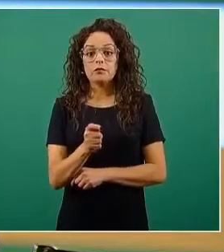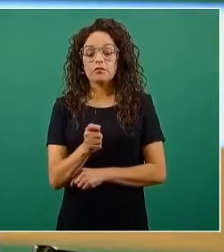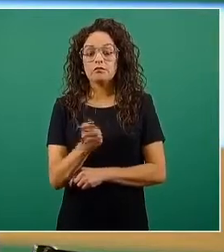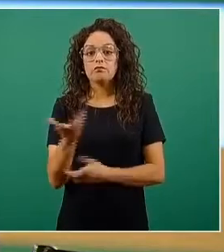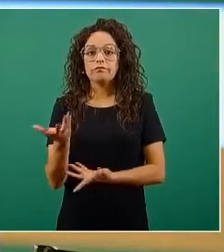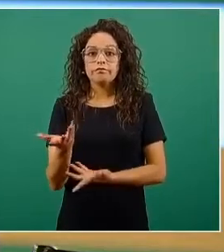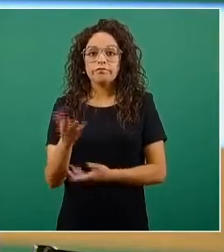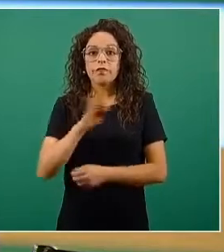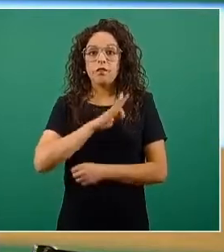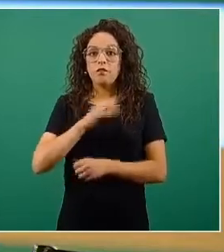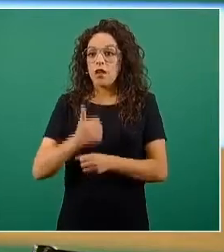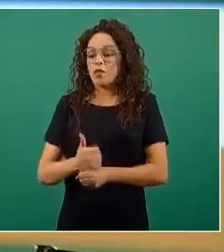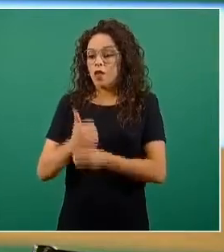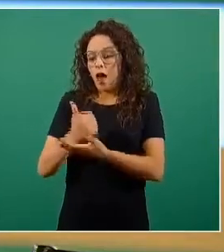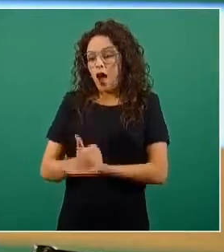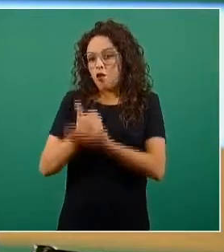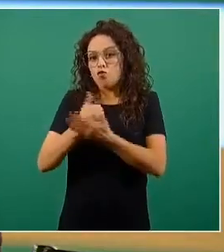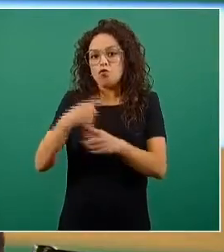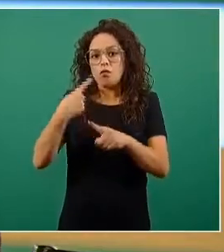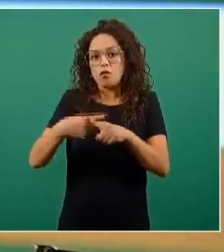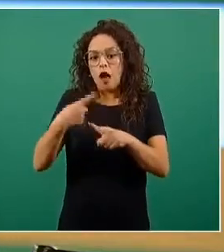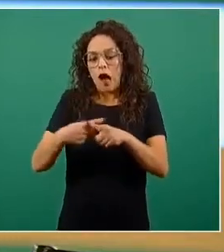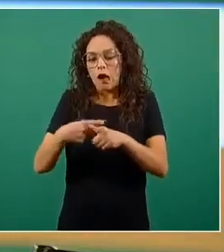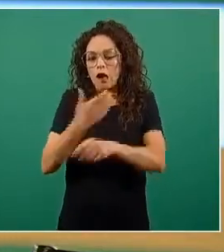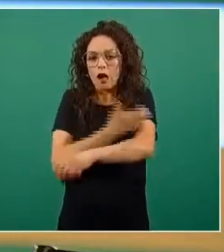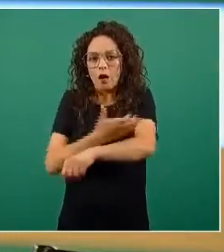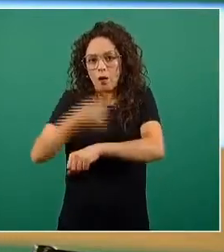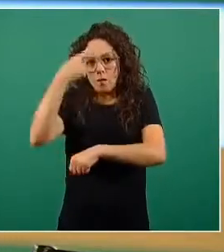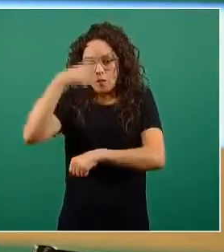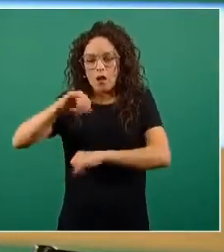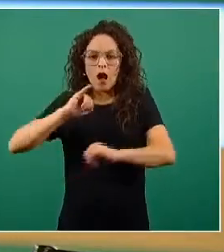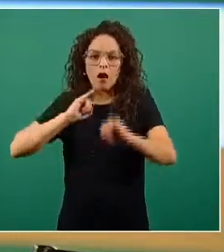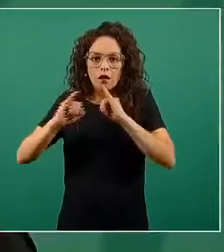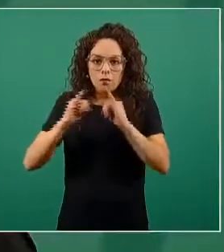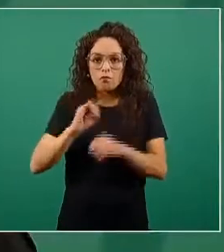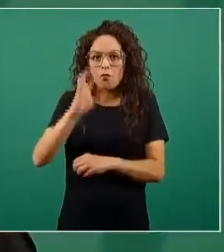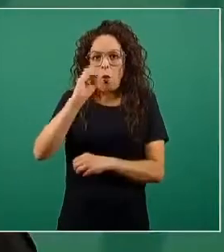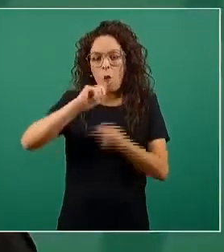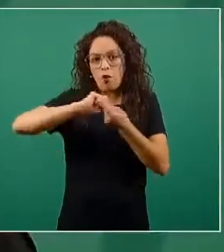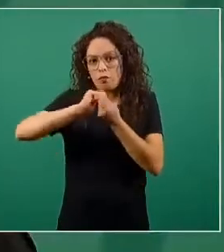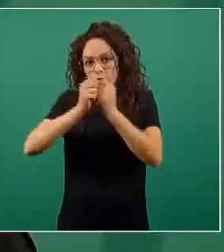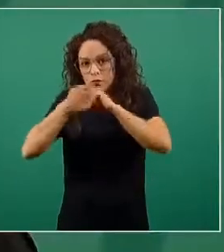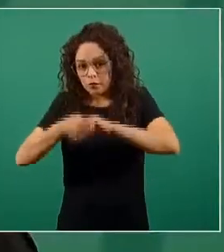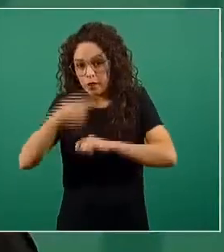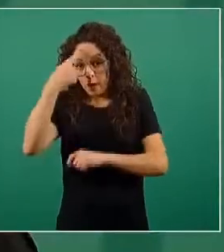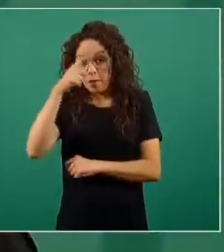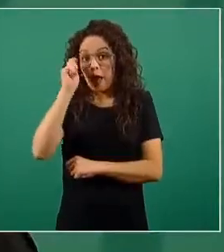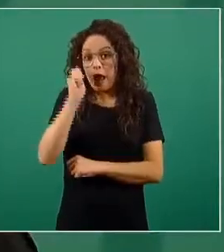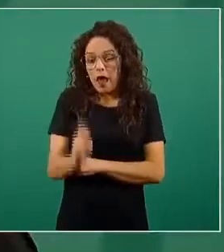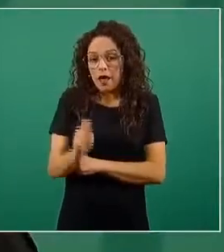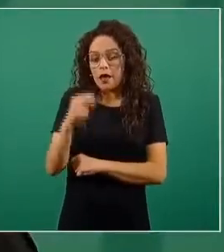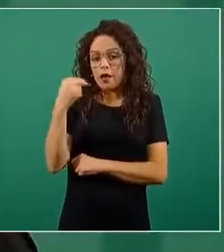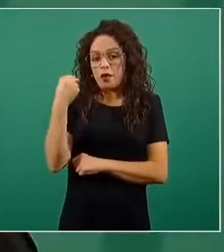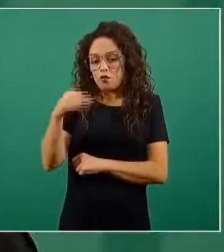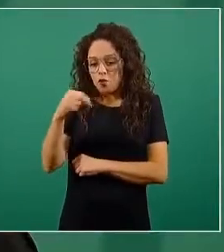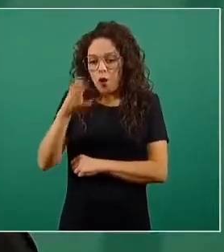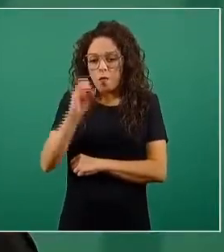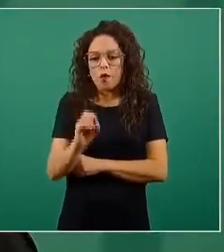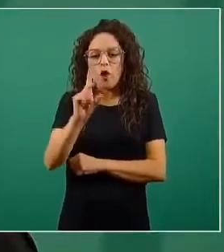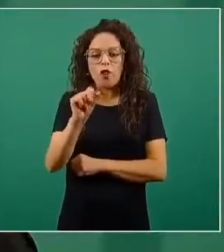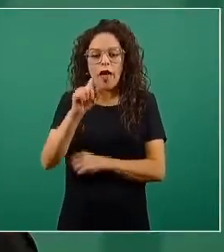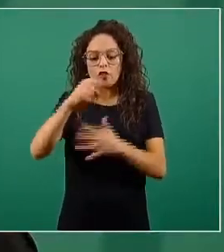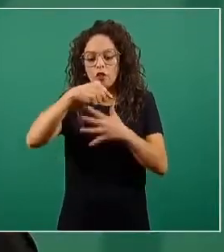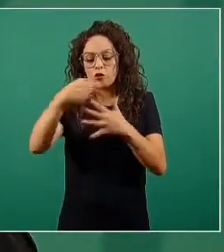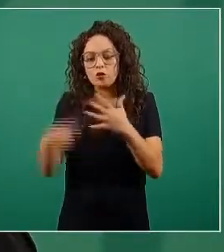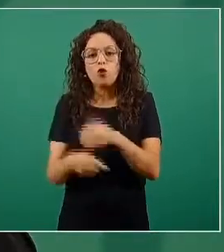que identifique claramente qué datos son los que tiene que proporcionar. Este call center va a estar activo para todo este tipo